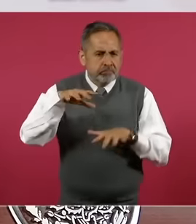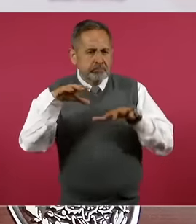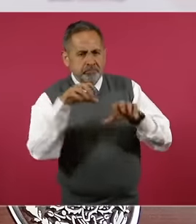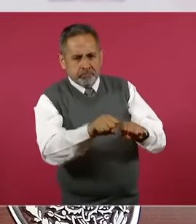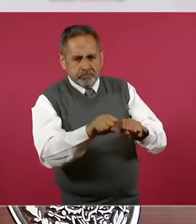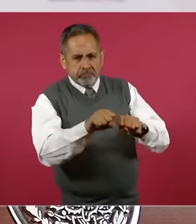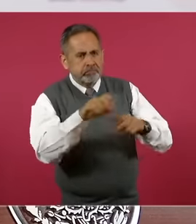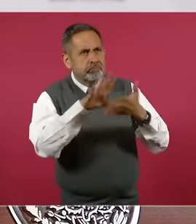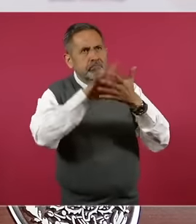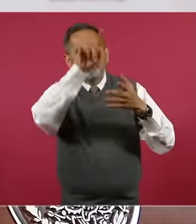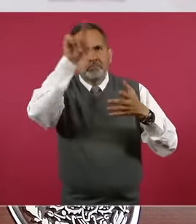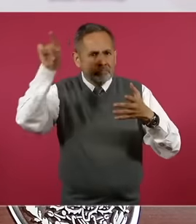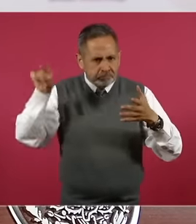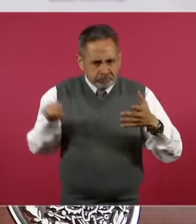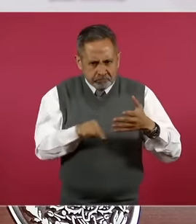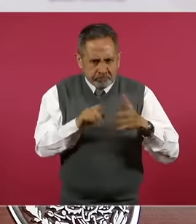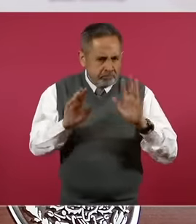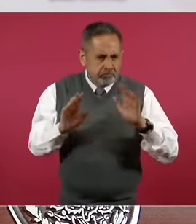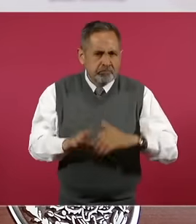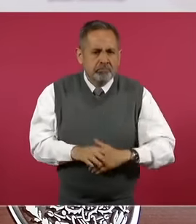detenidos